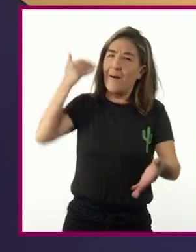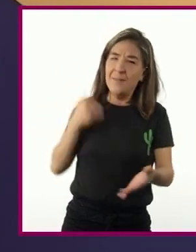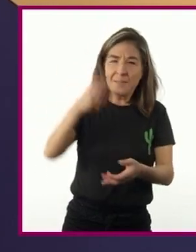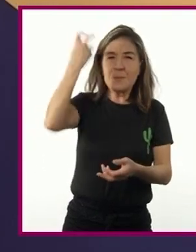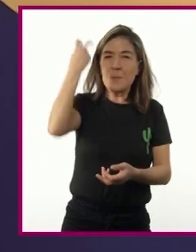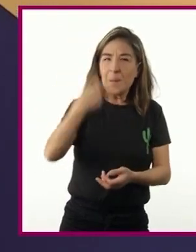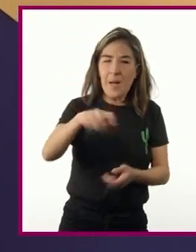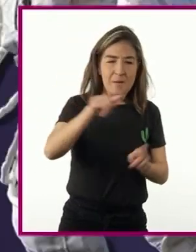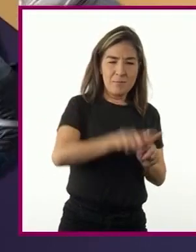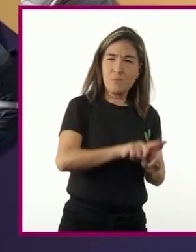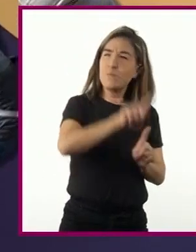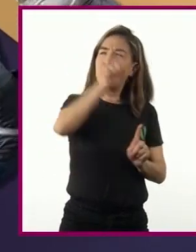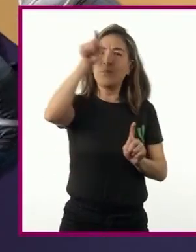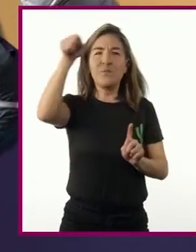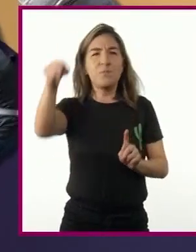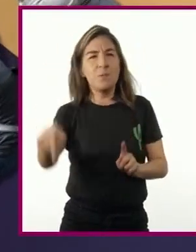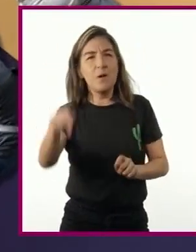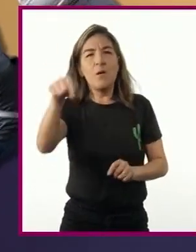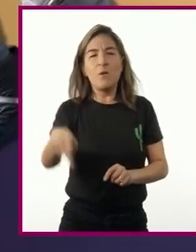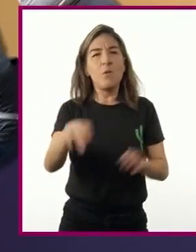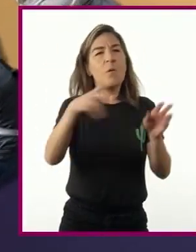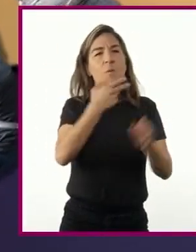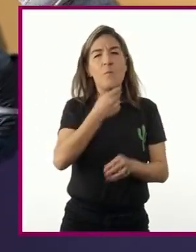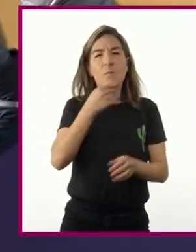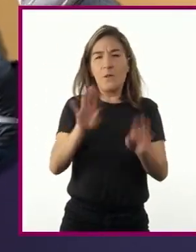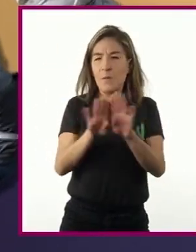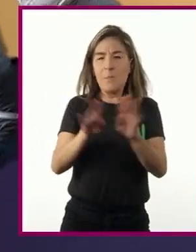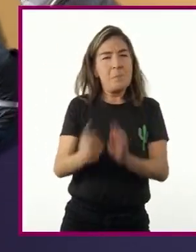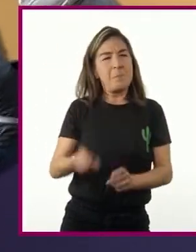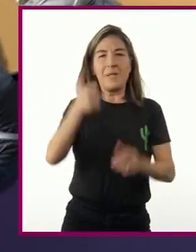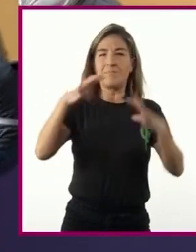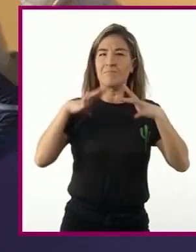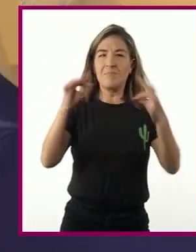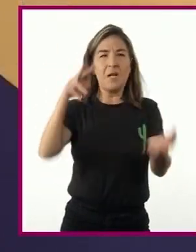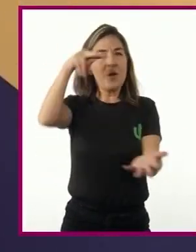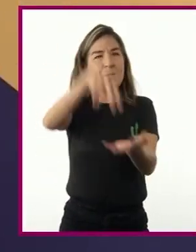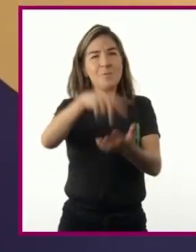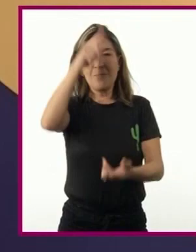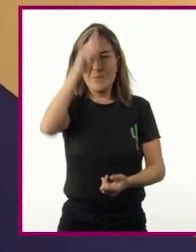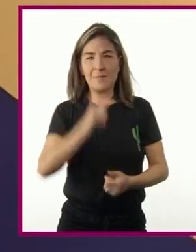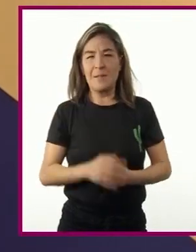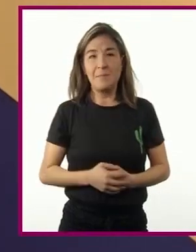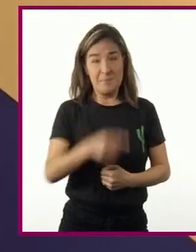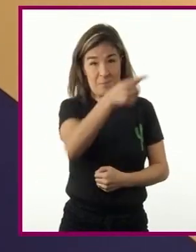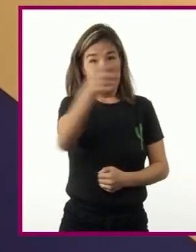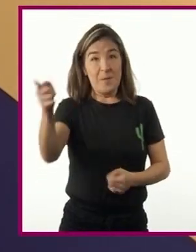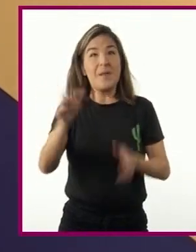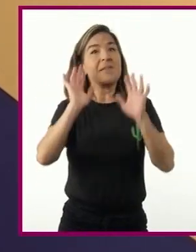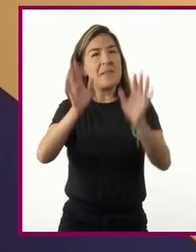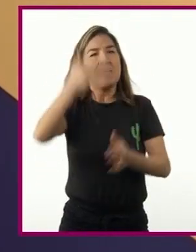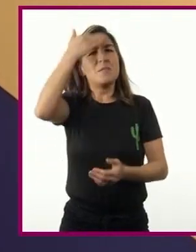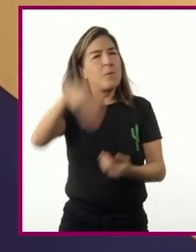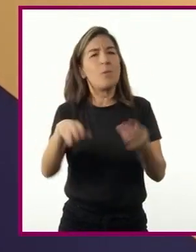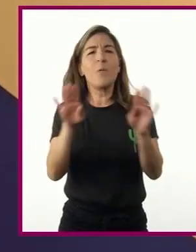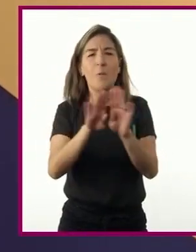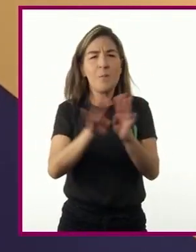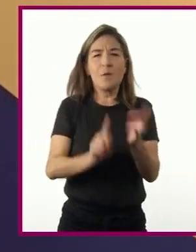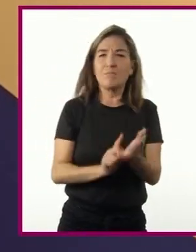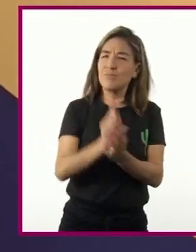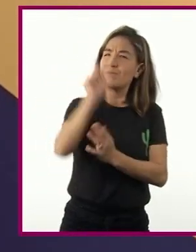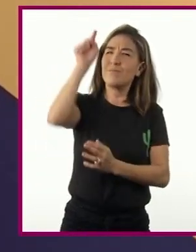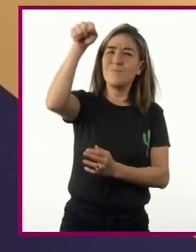espacio exterior o cómo llegó el hombre a la Luna. ¿Ustedes en casa saben cómo se realizan los viajes al